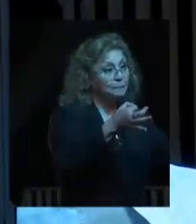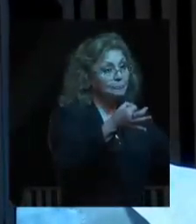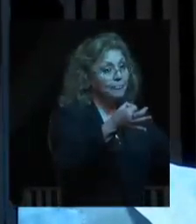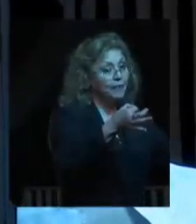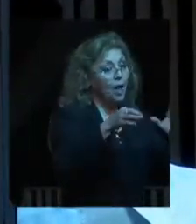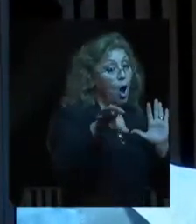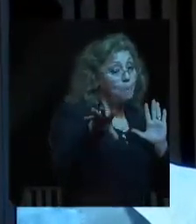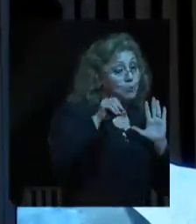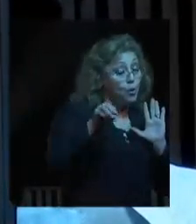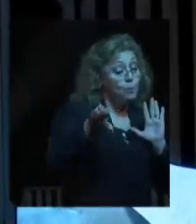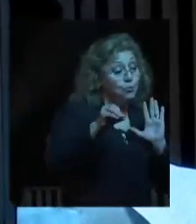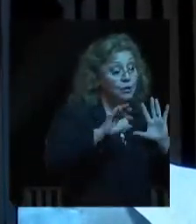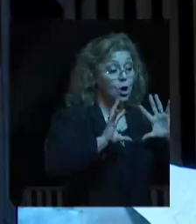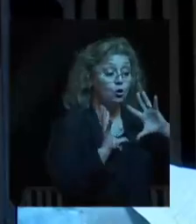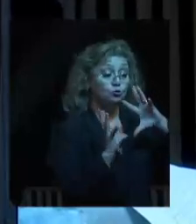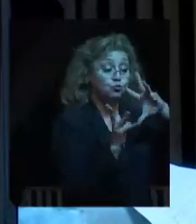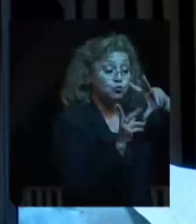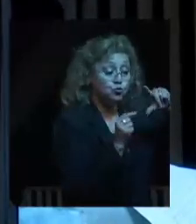sacar cosas de